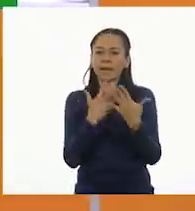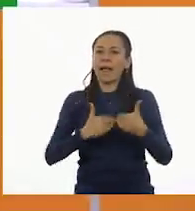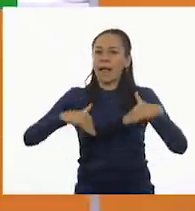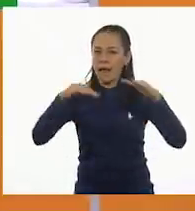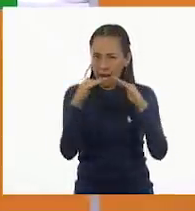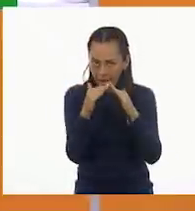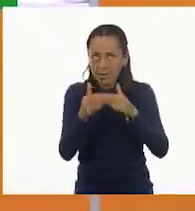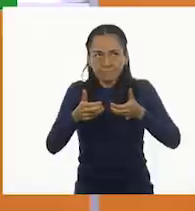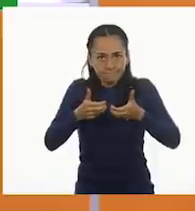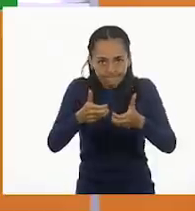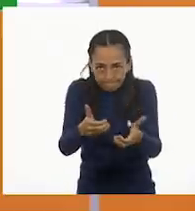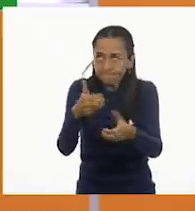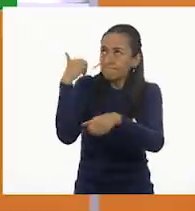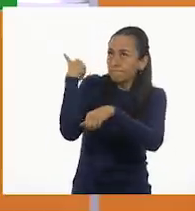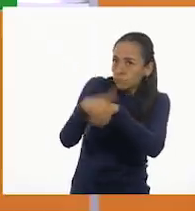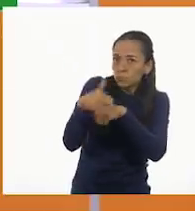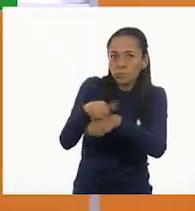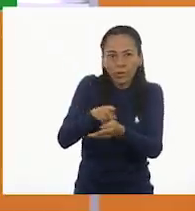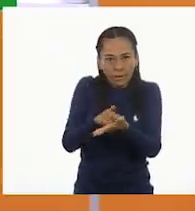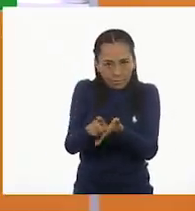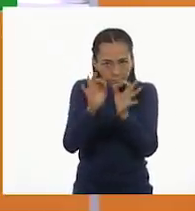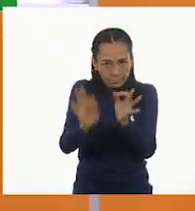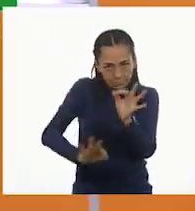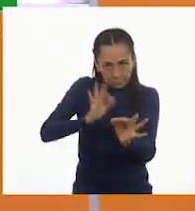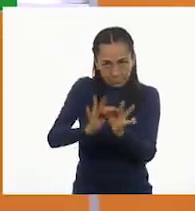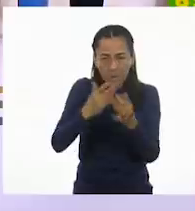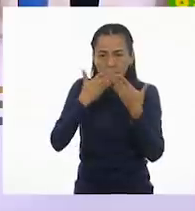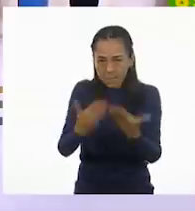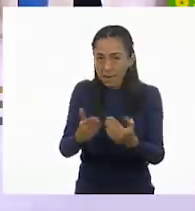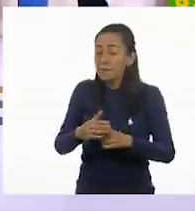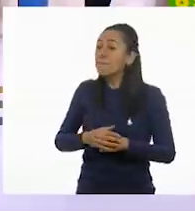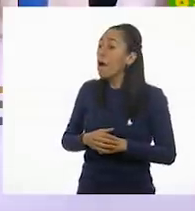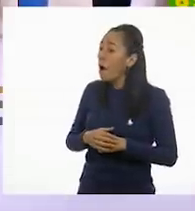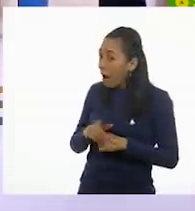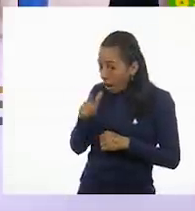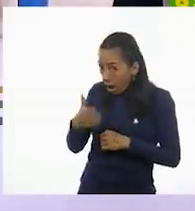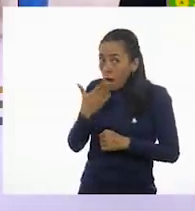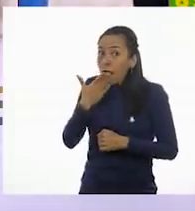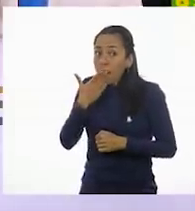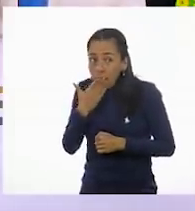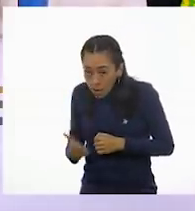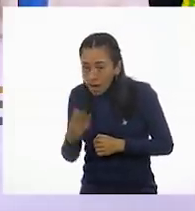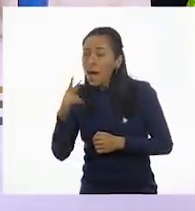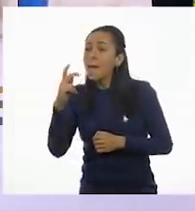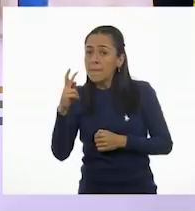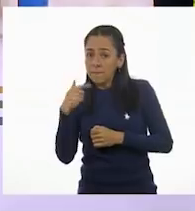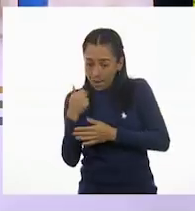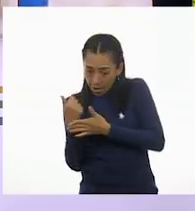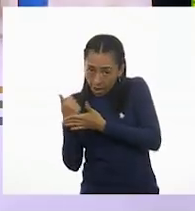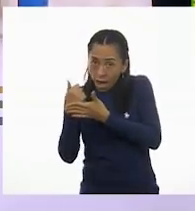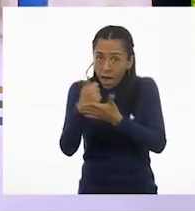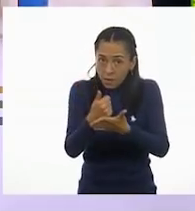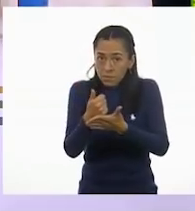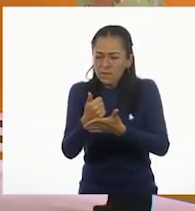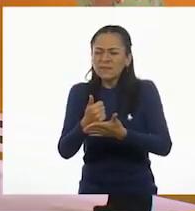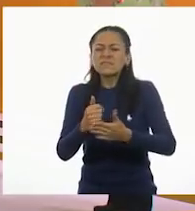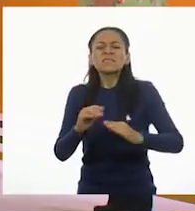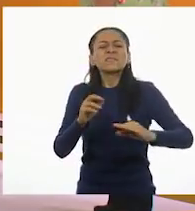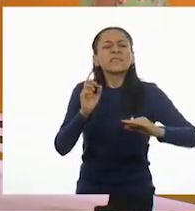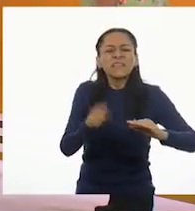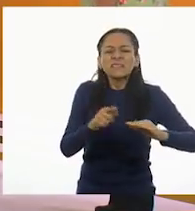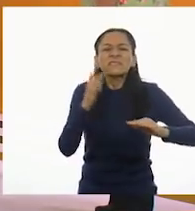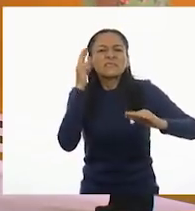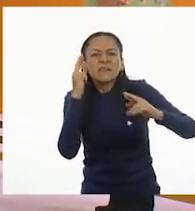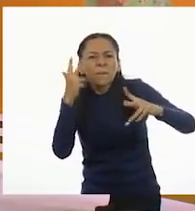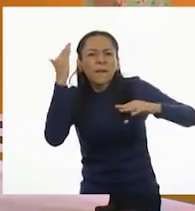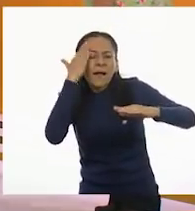¿nos ayudas a colocar la primera entonces pieza del rompecabezas? ¡Claro que sí! Vamos a poner vamos, la primera pieza del